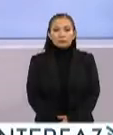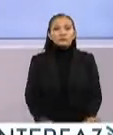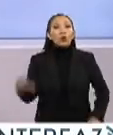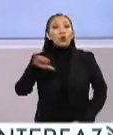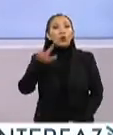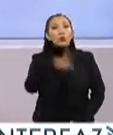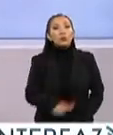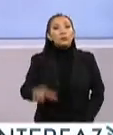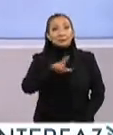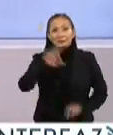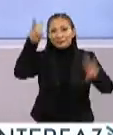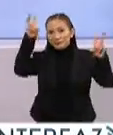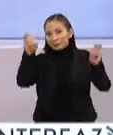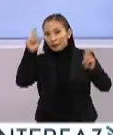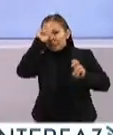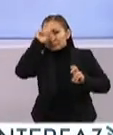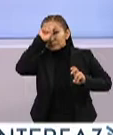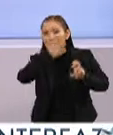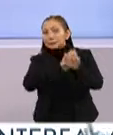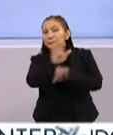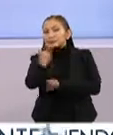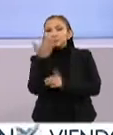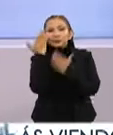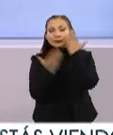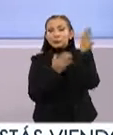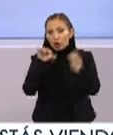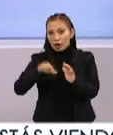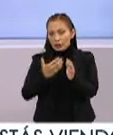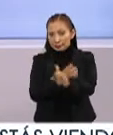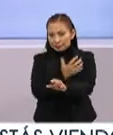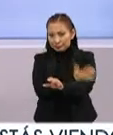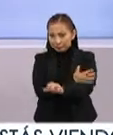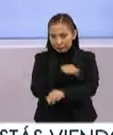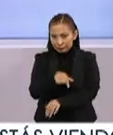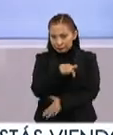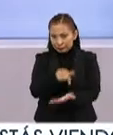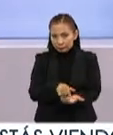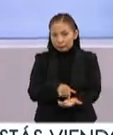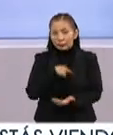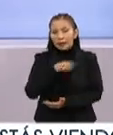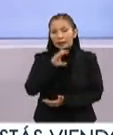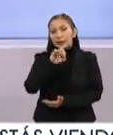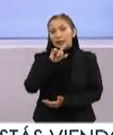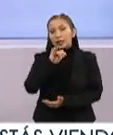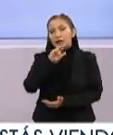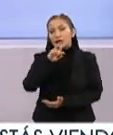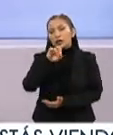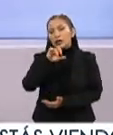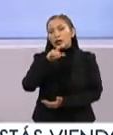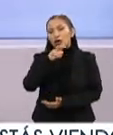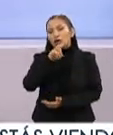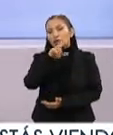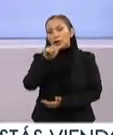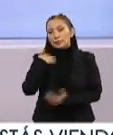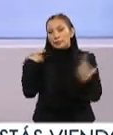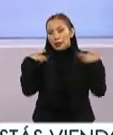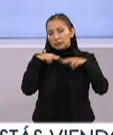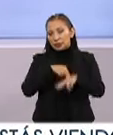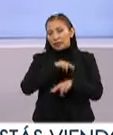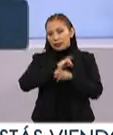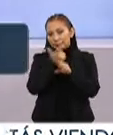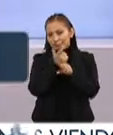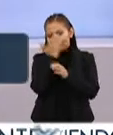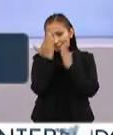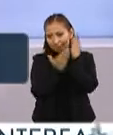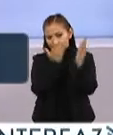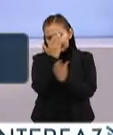Y hoy es lunes de nuestra sección Orientación Vocacional y esta mañana nos acompaña en el estudio Cristian Emanuel González Reyes. Él es profesor de la carrera de la